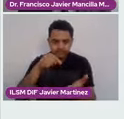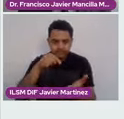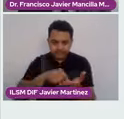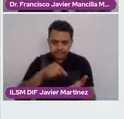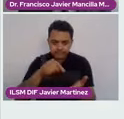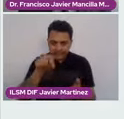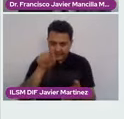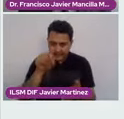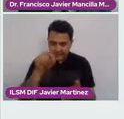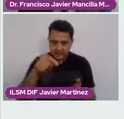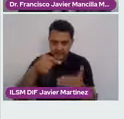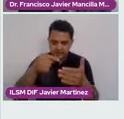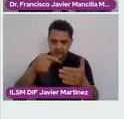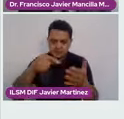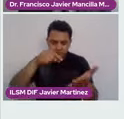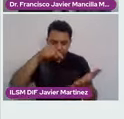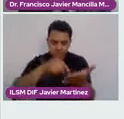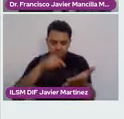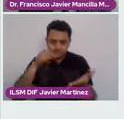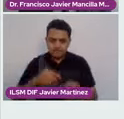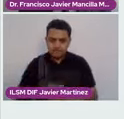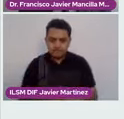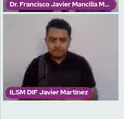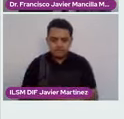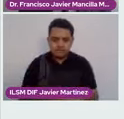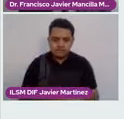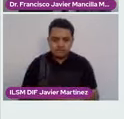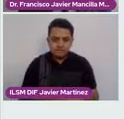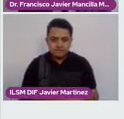doctor, ahí abajito, para que nos vayamos a